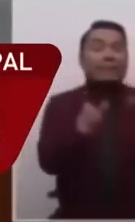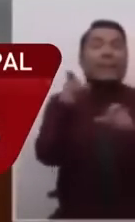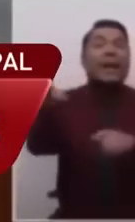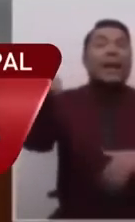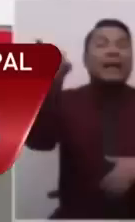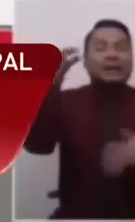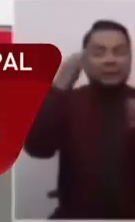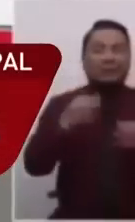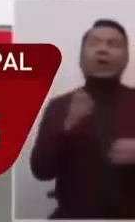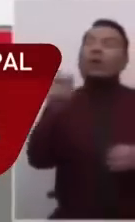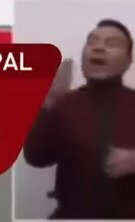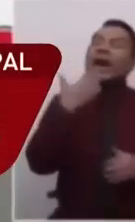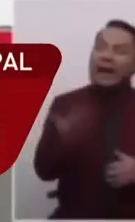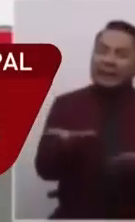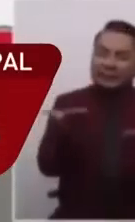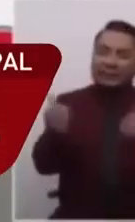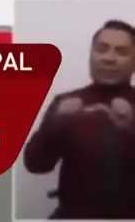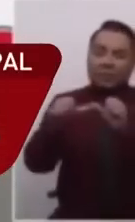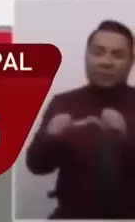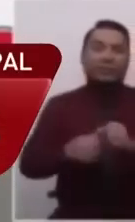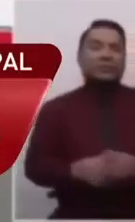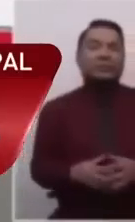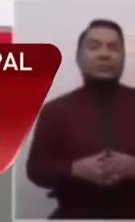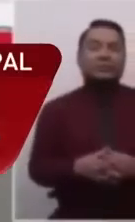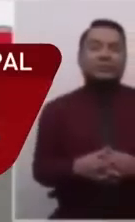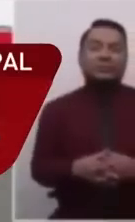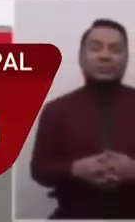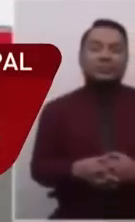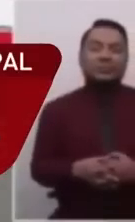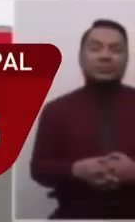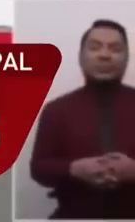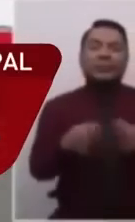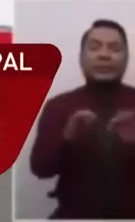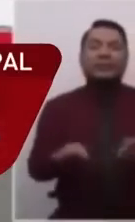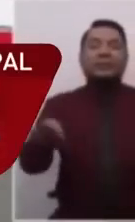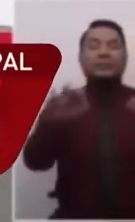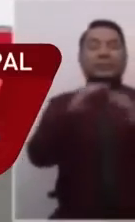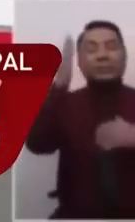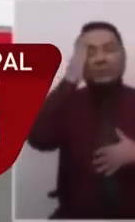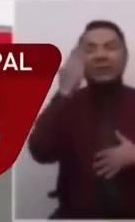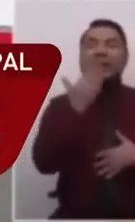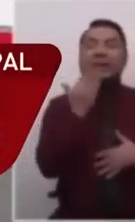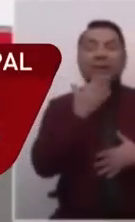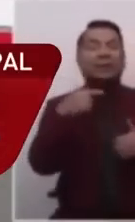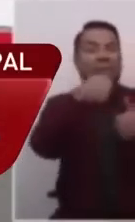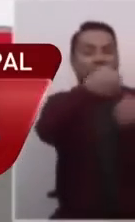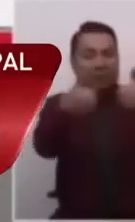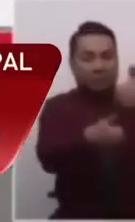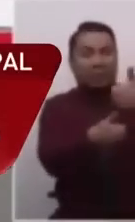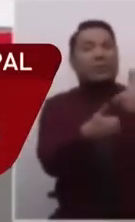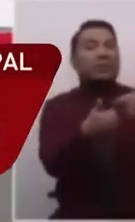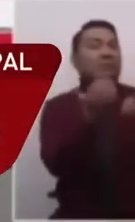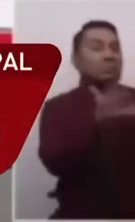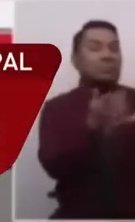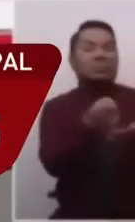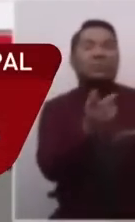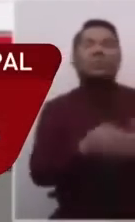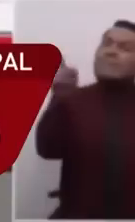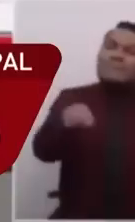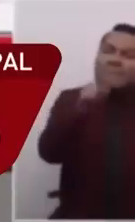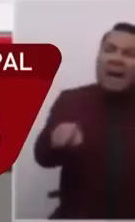a decidir. Vamos a continuar. Continuamos. Continuamos. Es importante saber quién va de teniente alcalde.